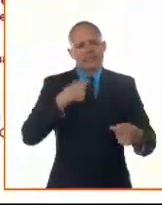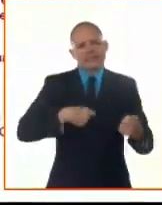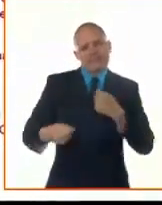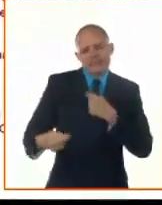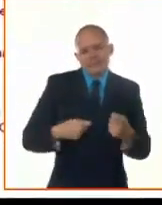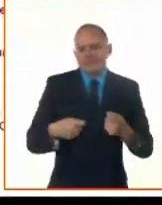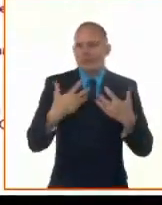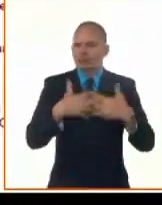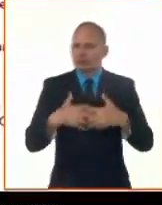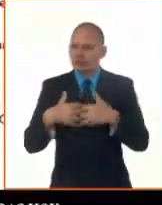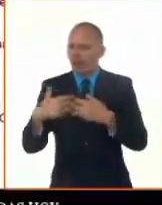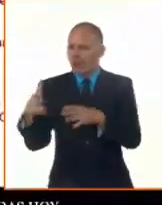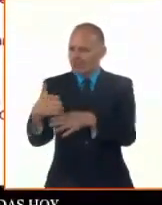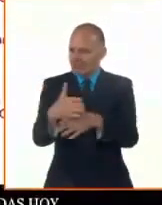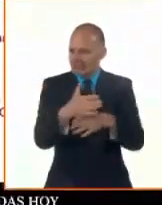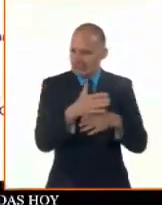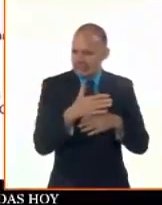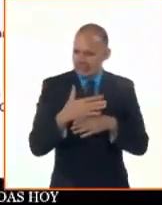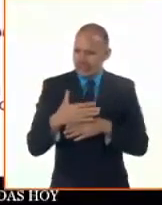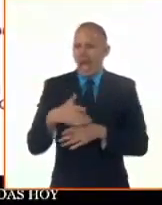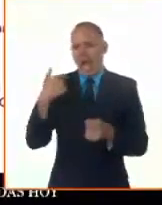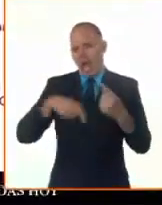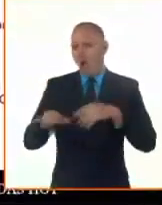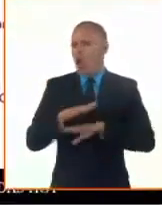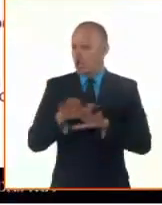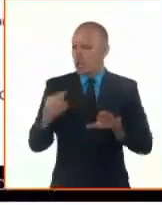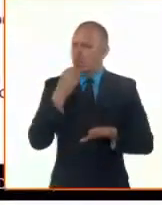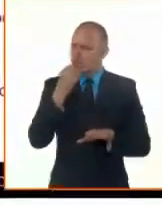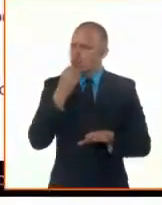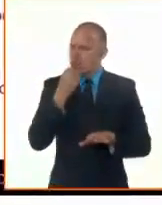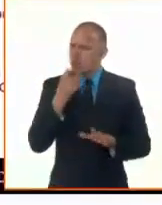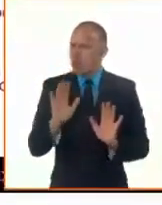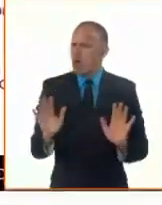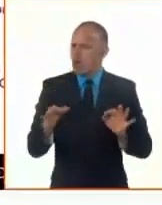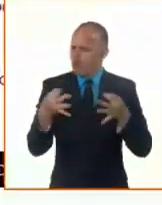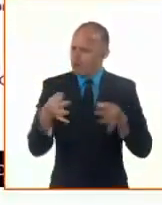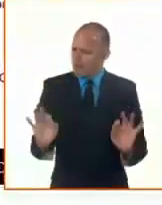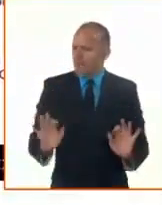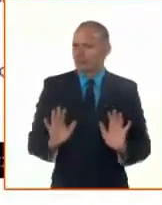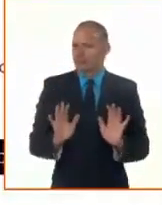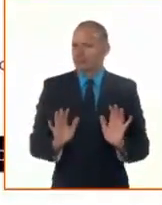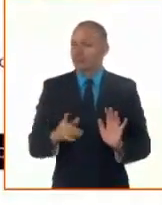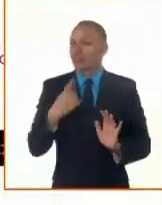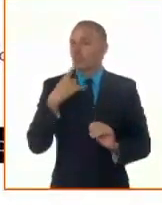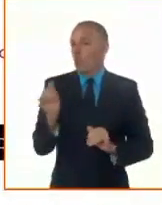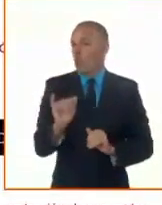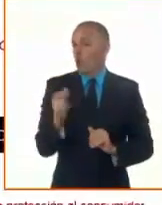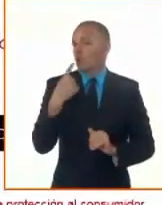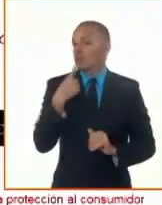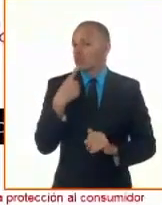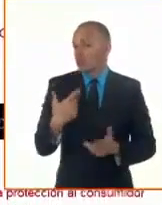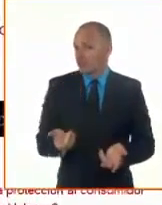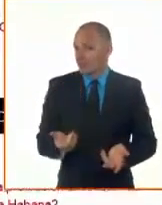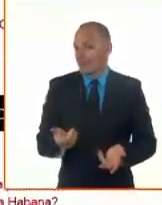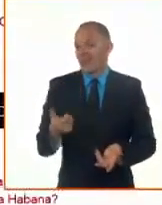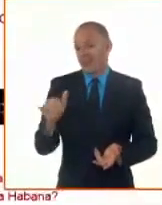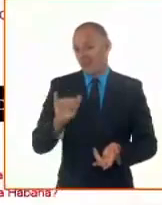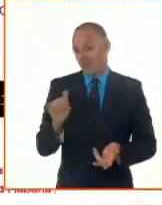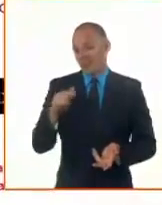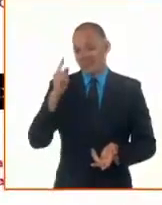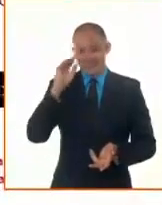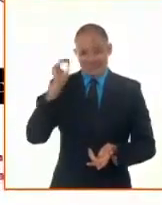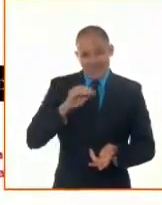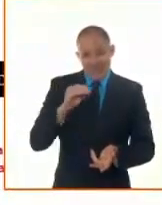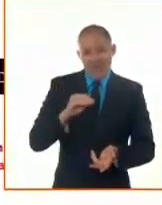y de servicios aconsejan dar este pasos Este paso aún cuando permanecen en vigor las medidas de máxima presión económica